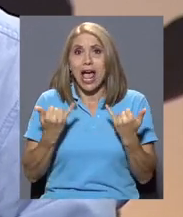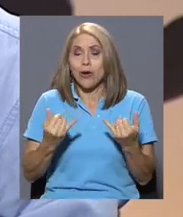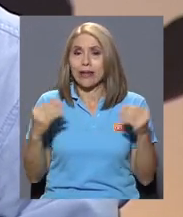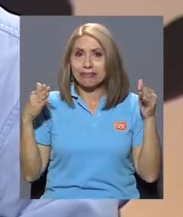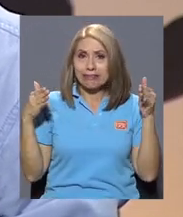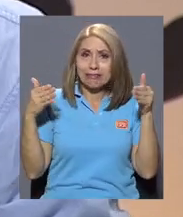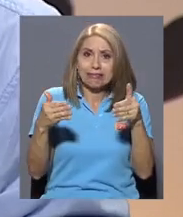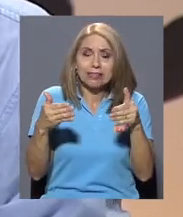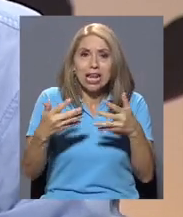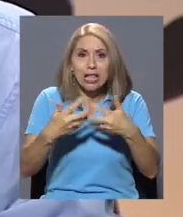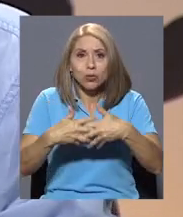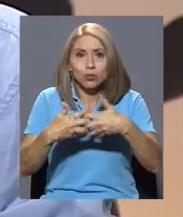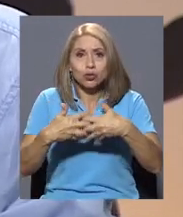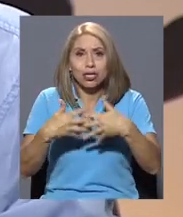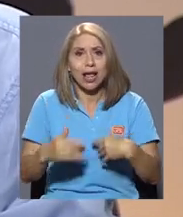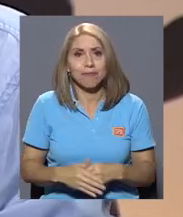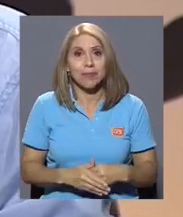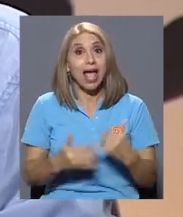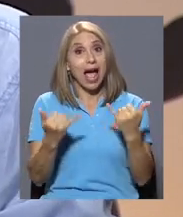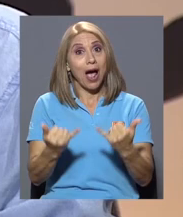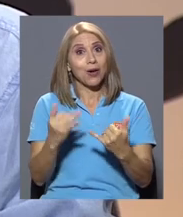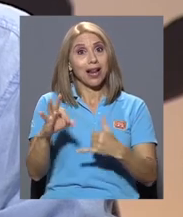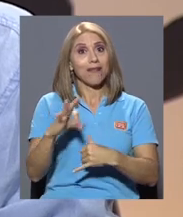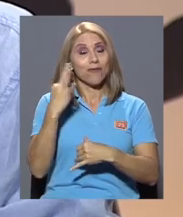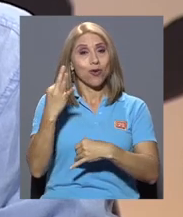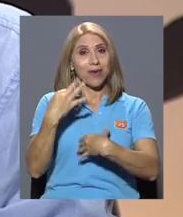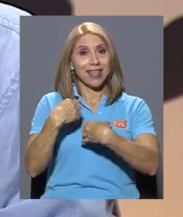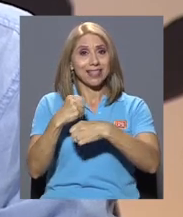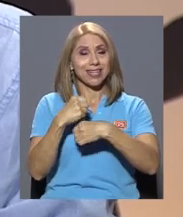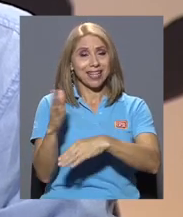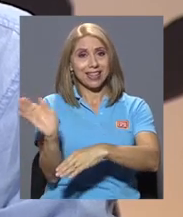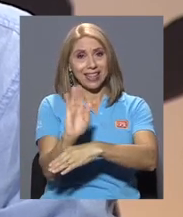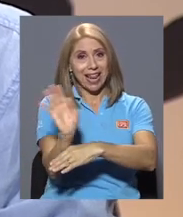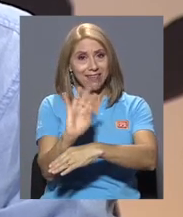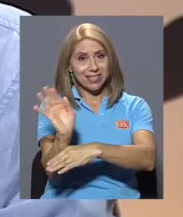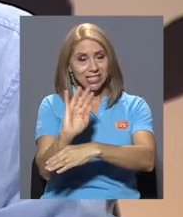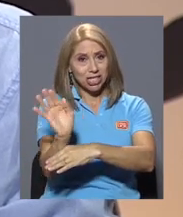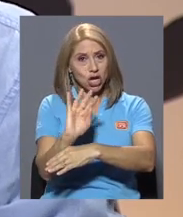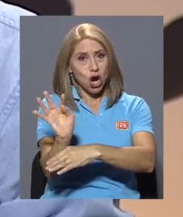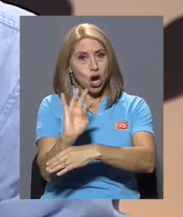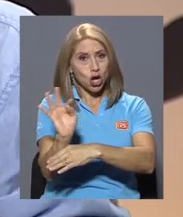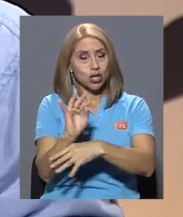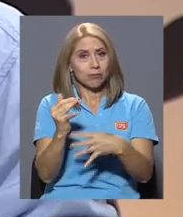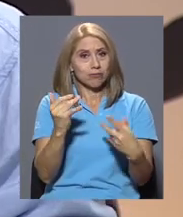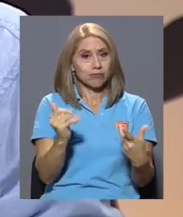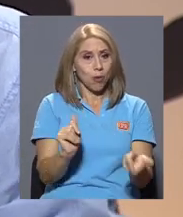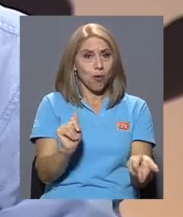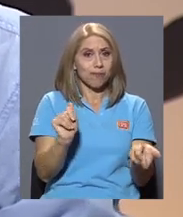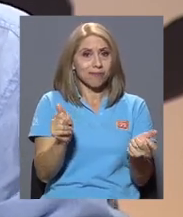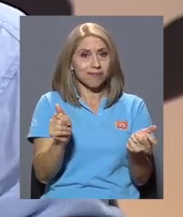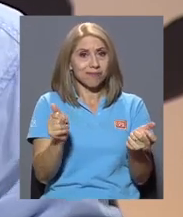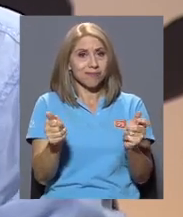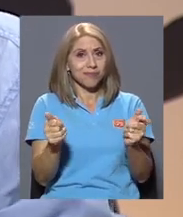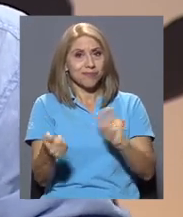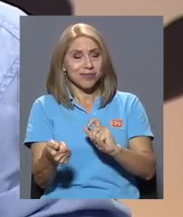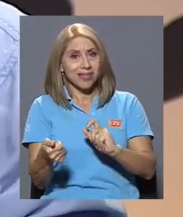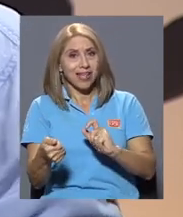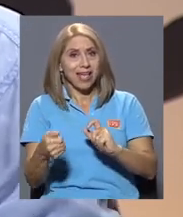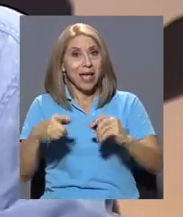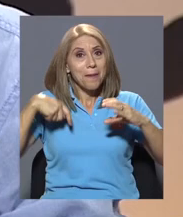industria tanto así que la forma de hacer televisión se ha ido convirtiendo como más en